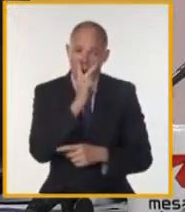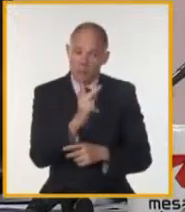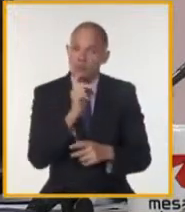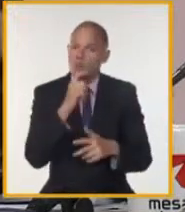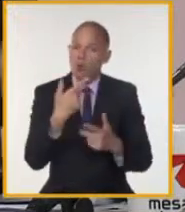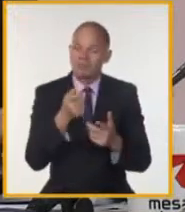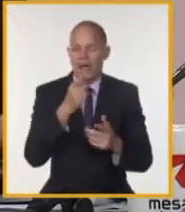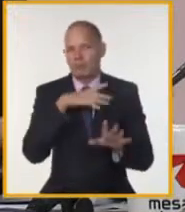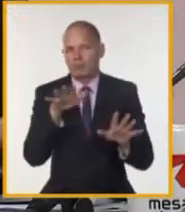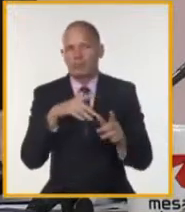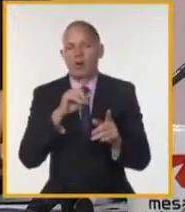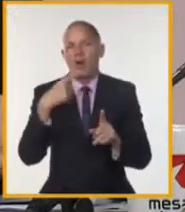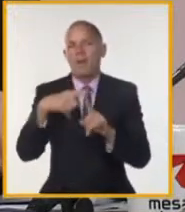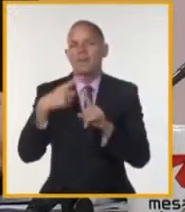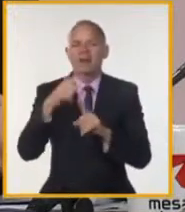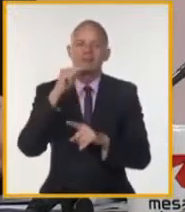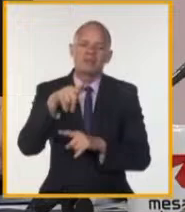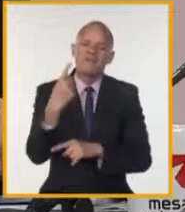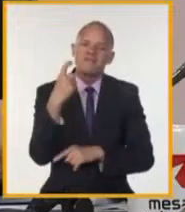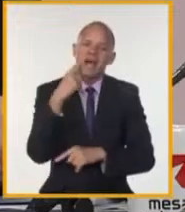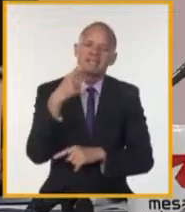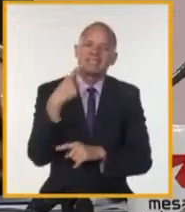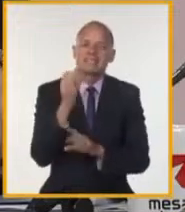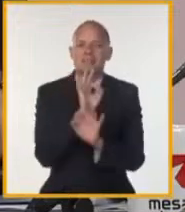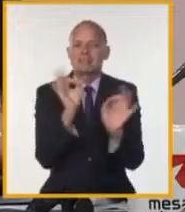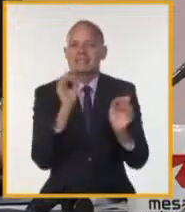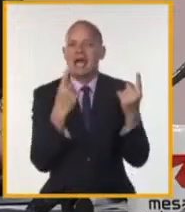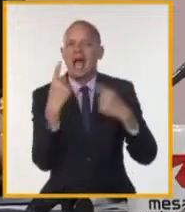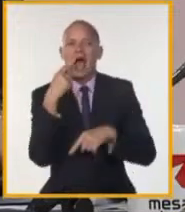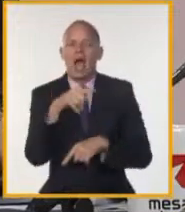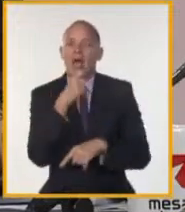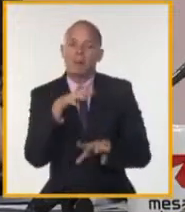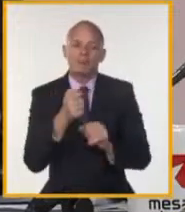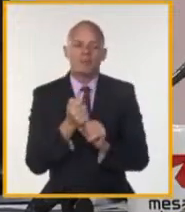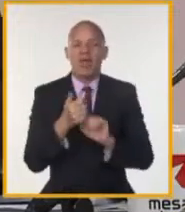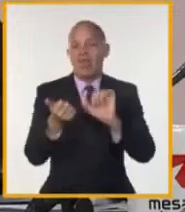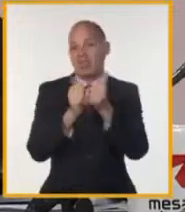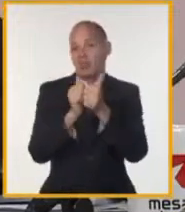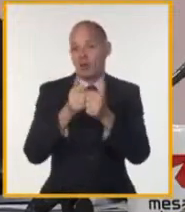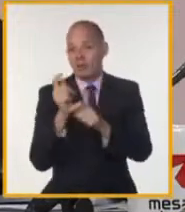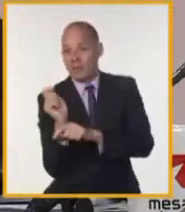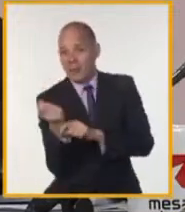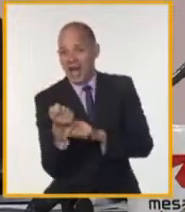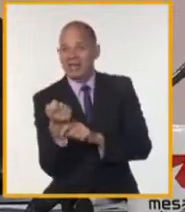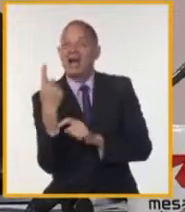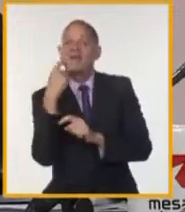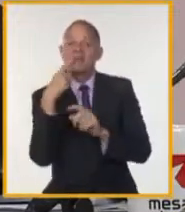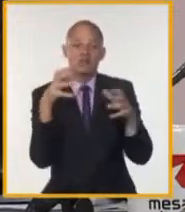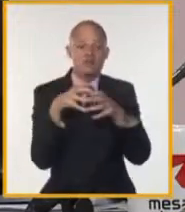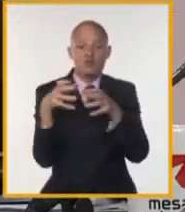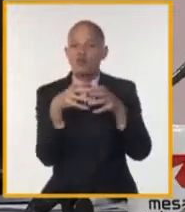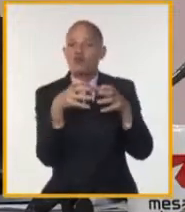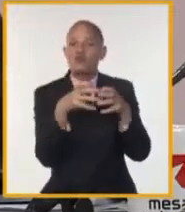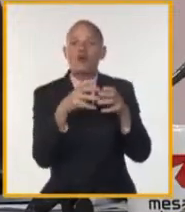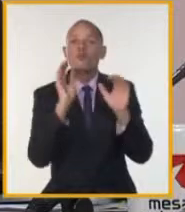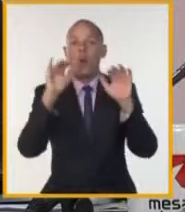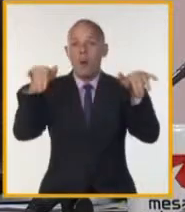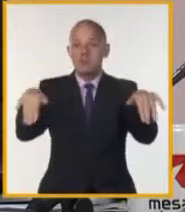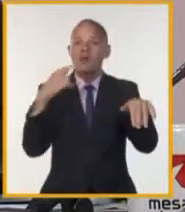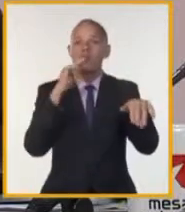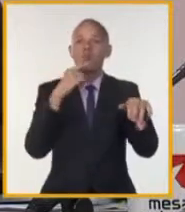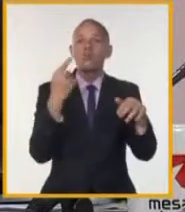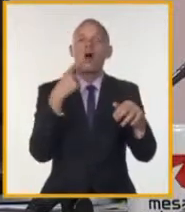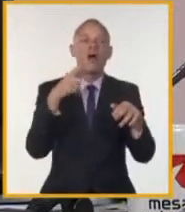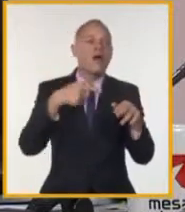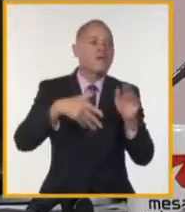nacional, gracias a los transportistas de ómnibus nacionales, se sigue desarrollando aún en estas condiciones. Por supuesto, estoy seguro que mañana